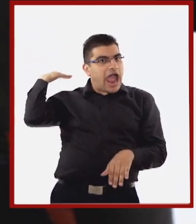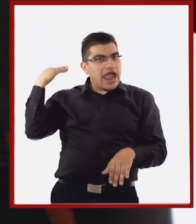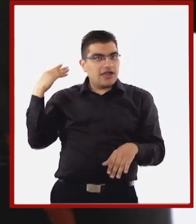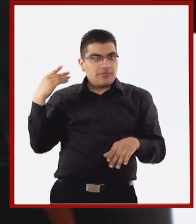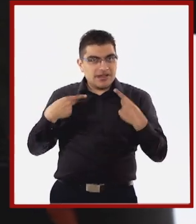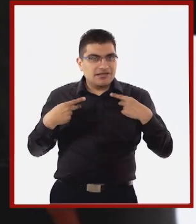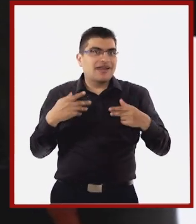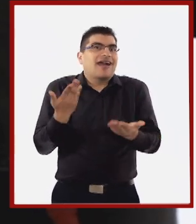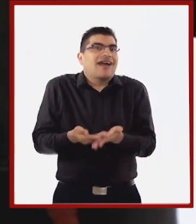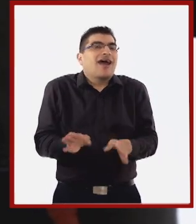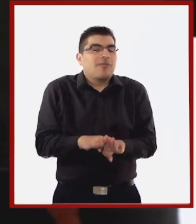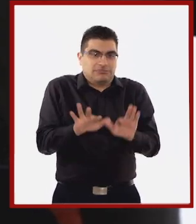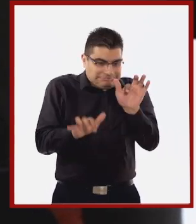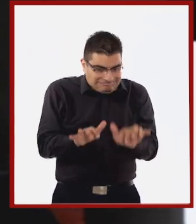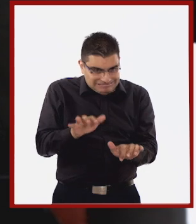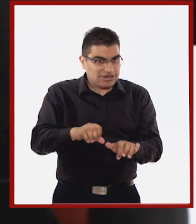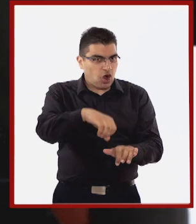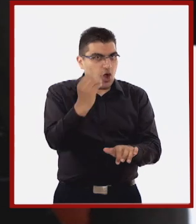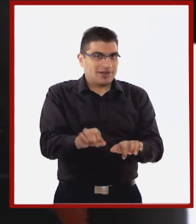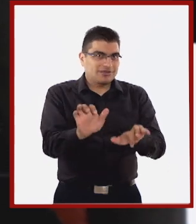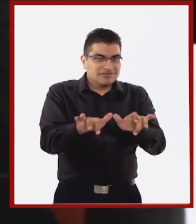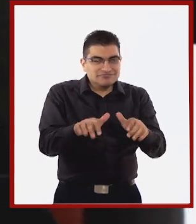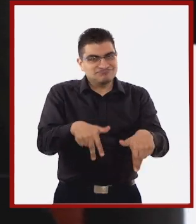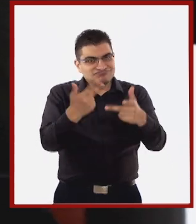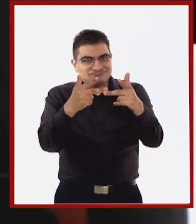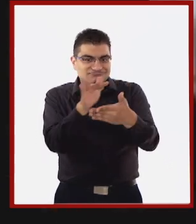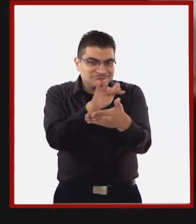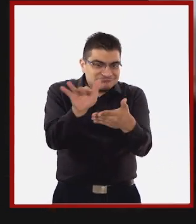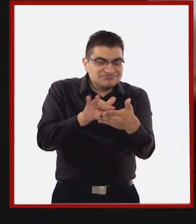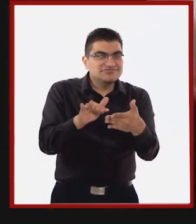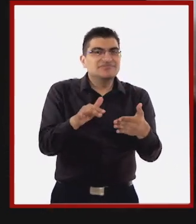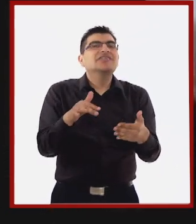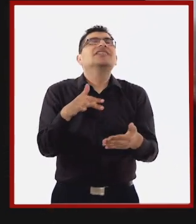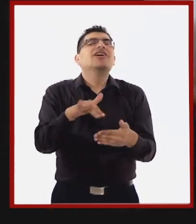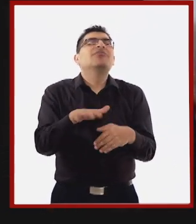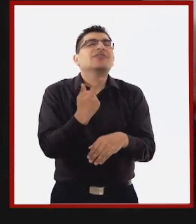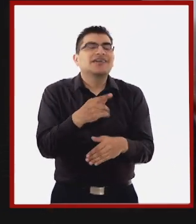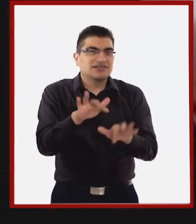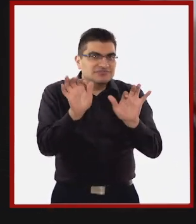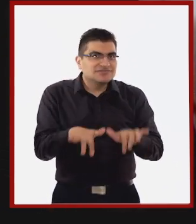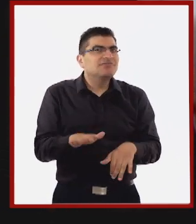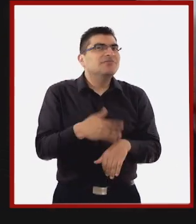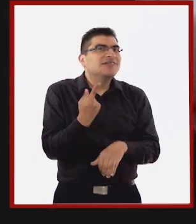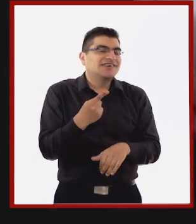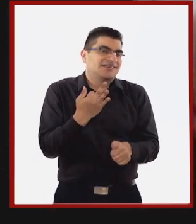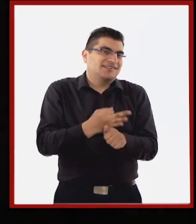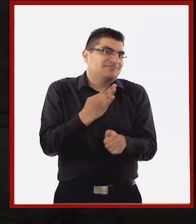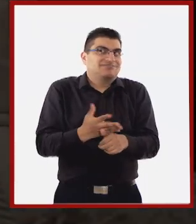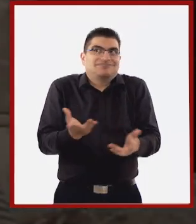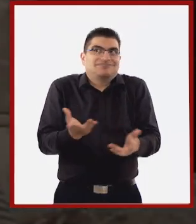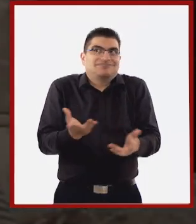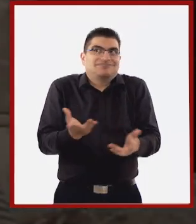había hecho. Y eso también es leer, y eso también es escribir. Y está leyendo ahora porque tiene pocas opciones de hacer otras